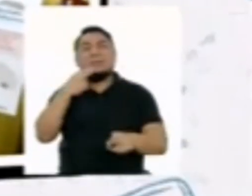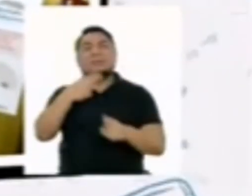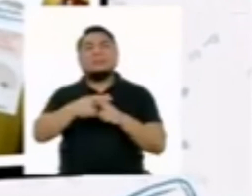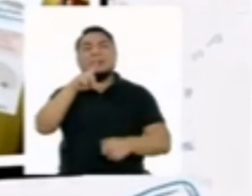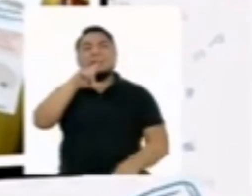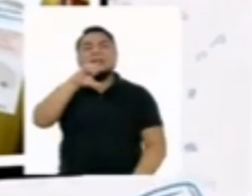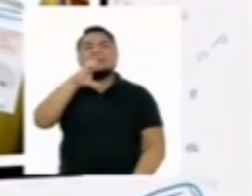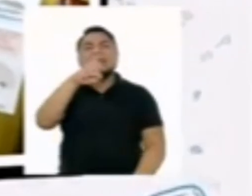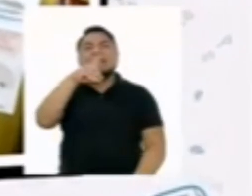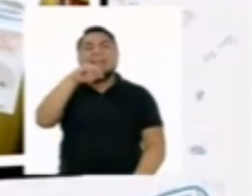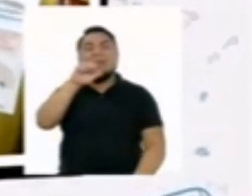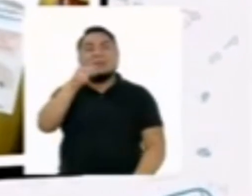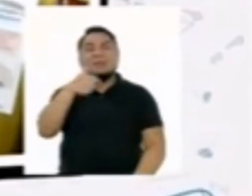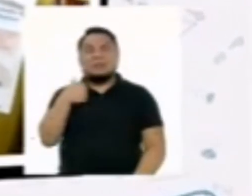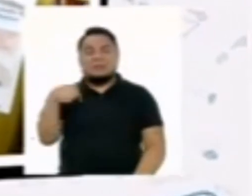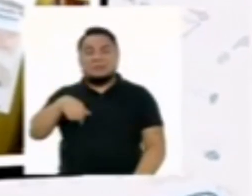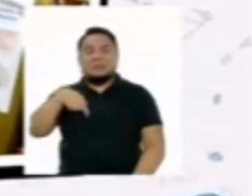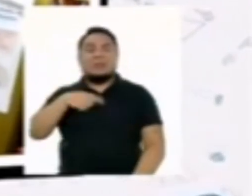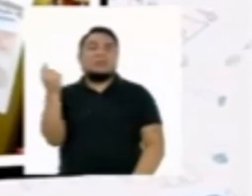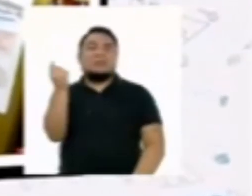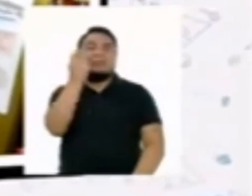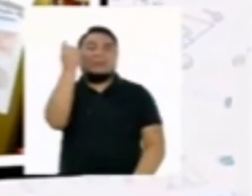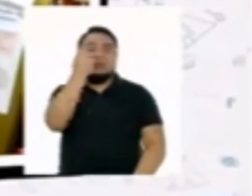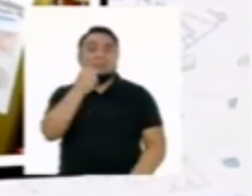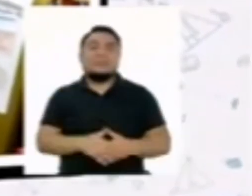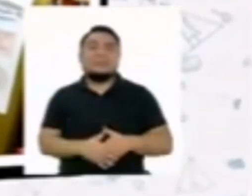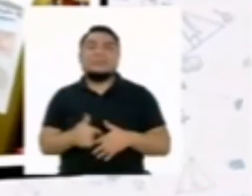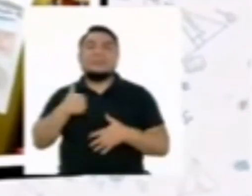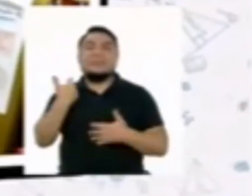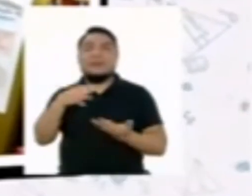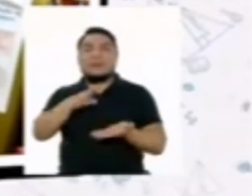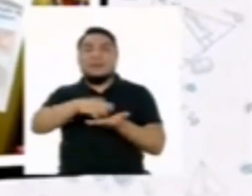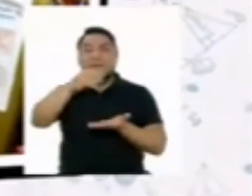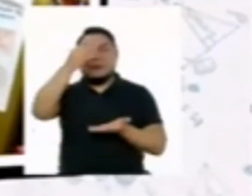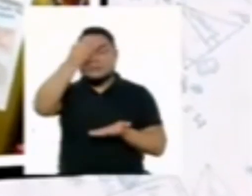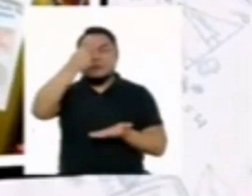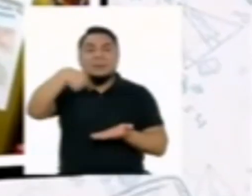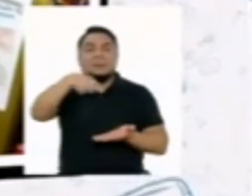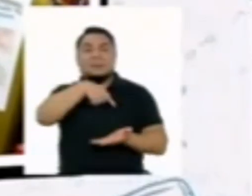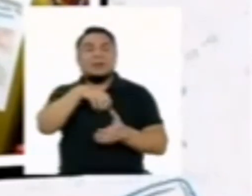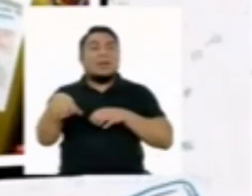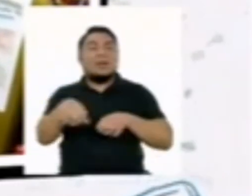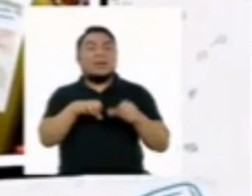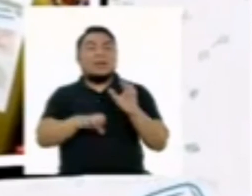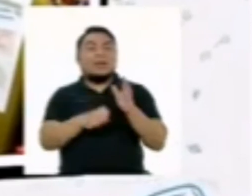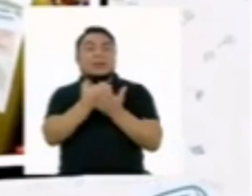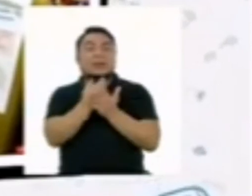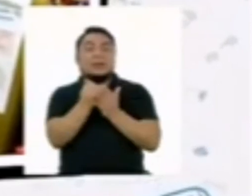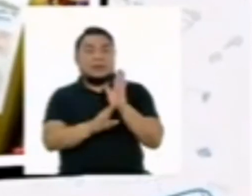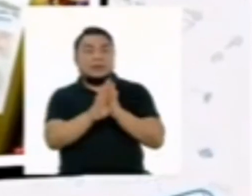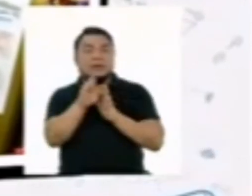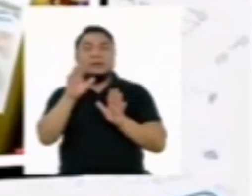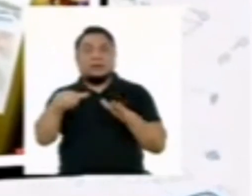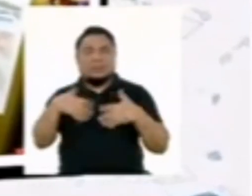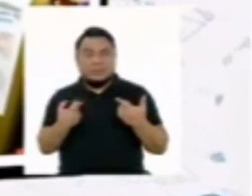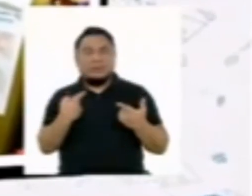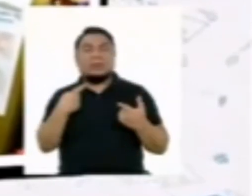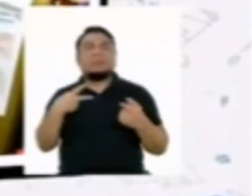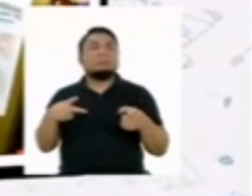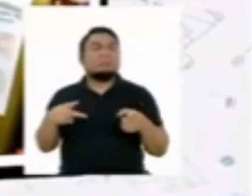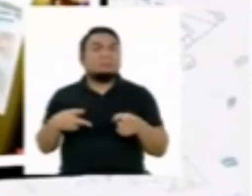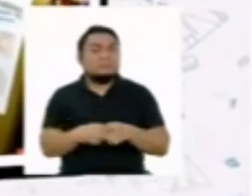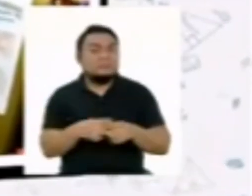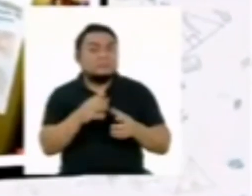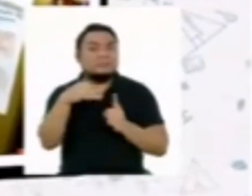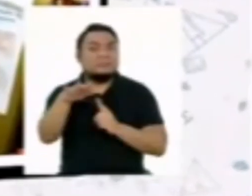es Elinda y escribo desde Trujillo. Hemos aprendido que las actividades económicas pueden deteriorar la